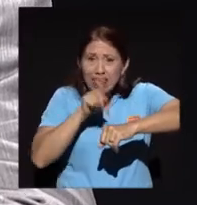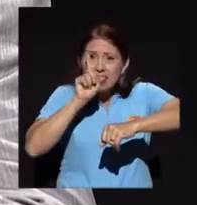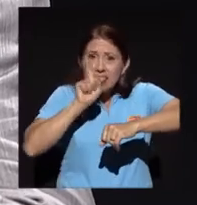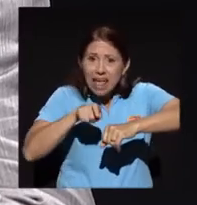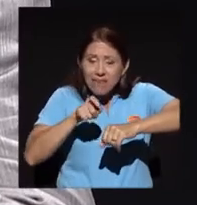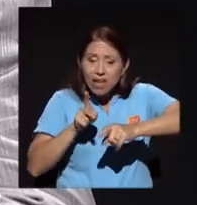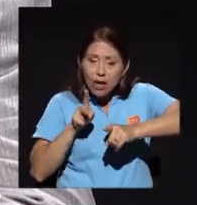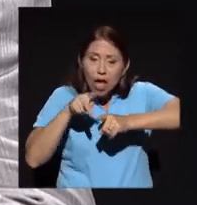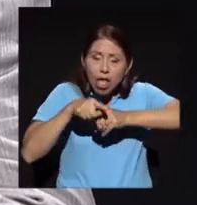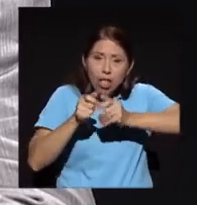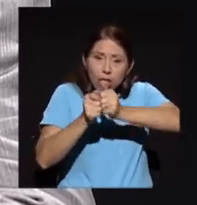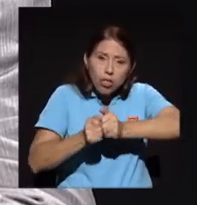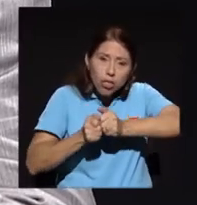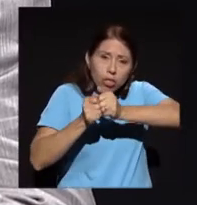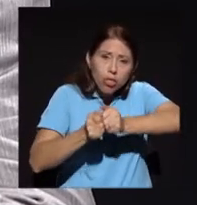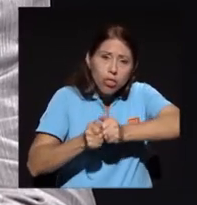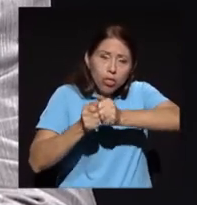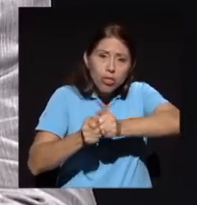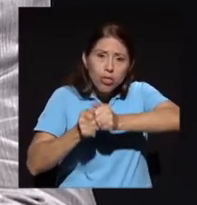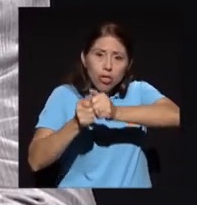caballo. Pero